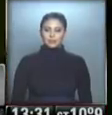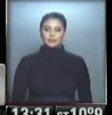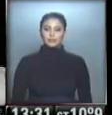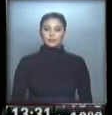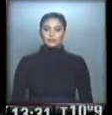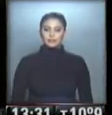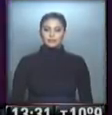la